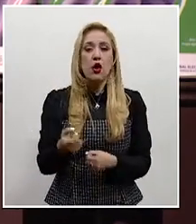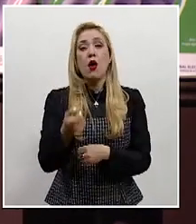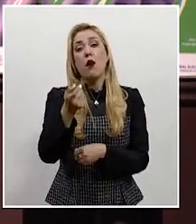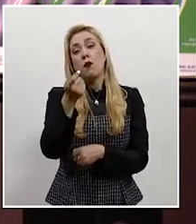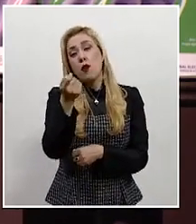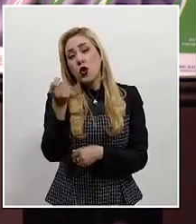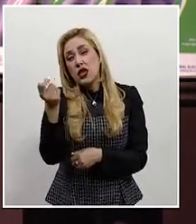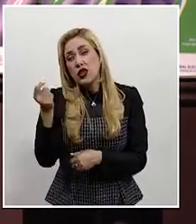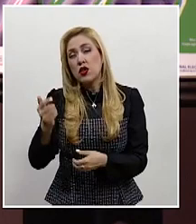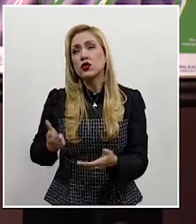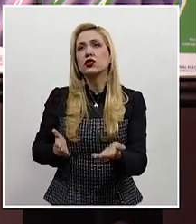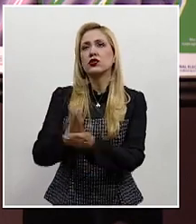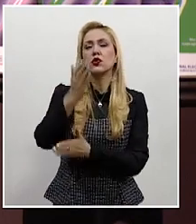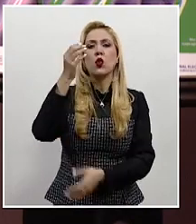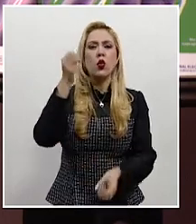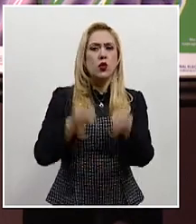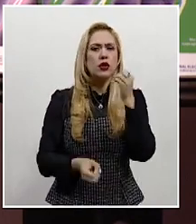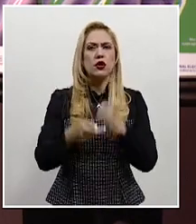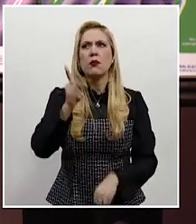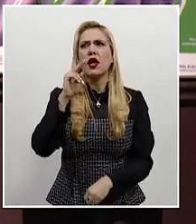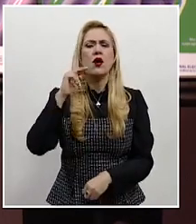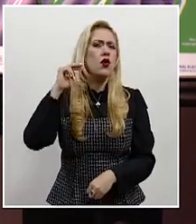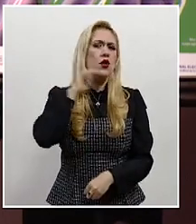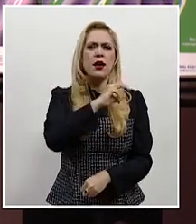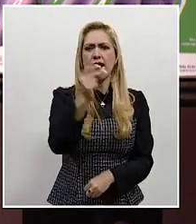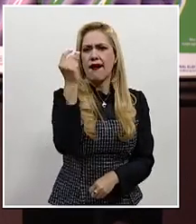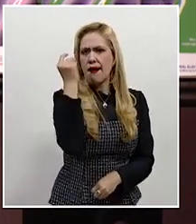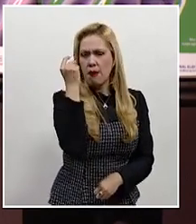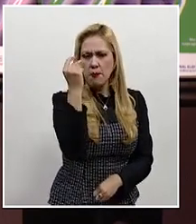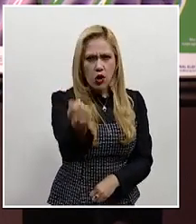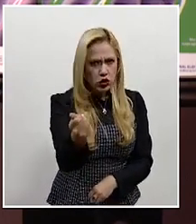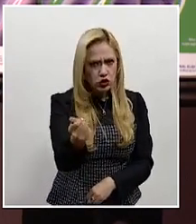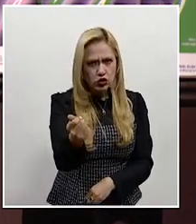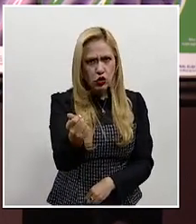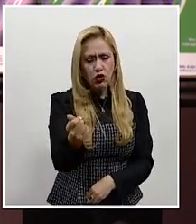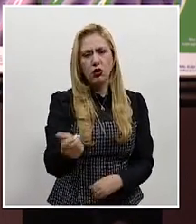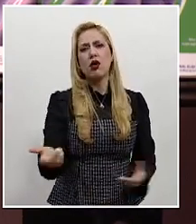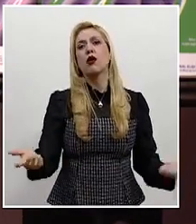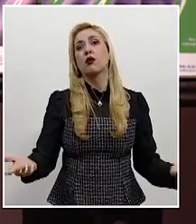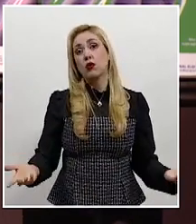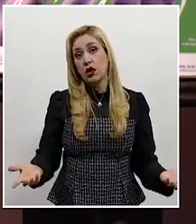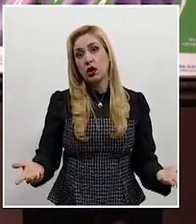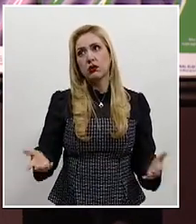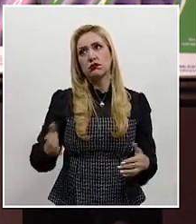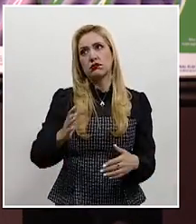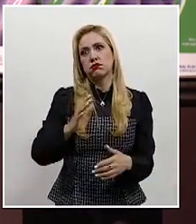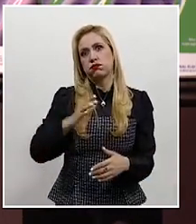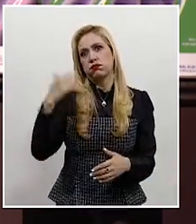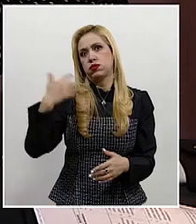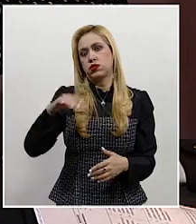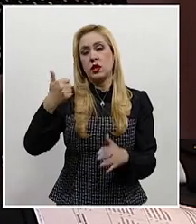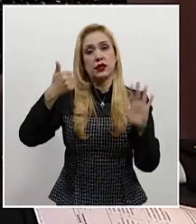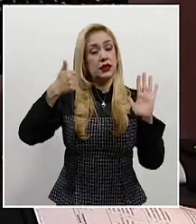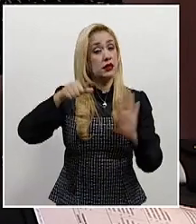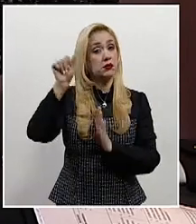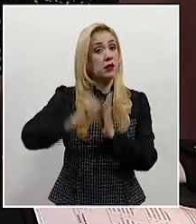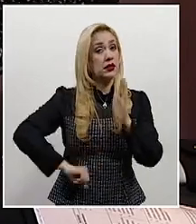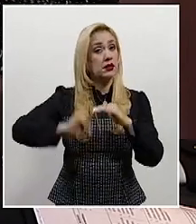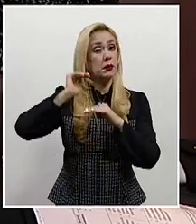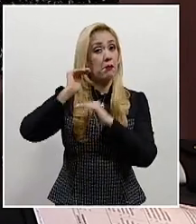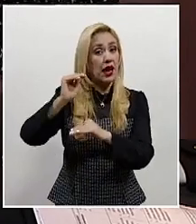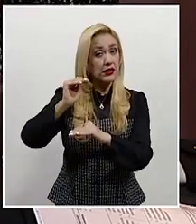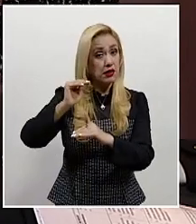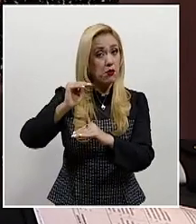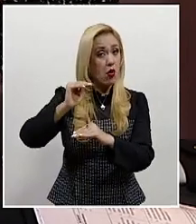a los tribunales, pero estos se resuelven de manera pronta, porque están en promedio durando máximo 6 meses, pero sobre